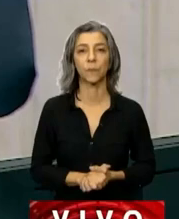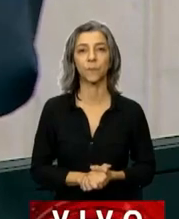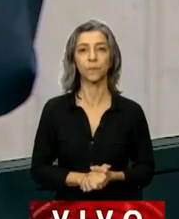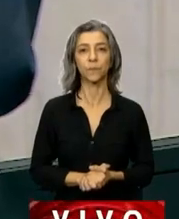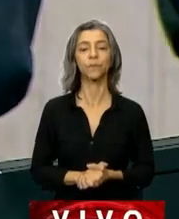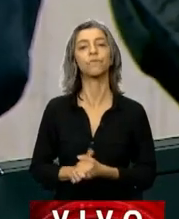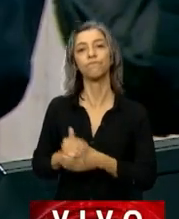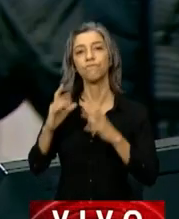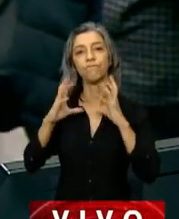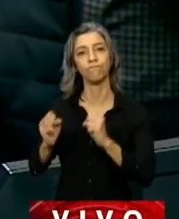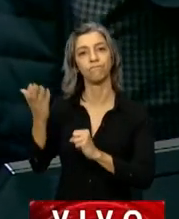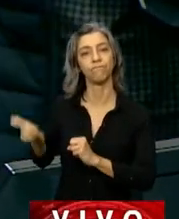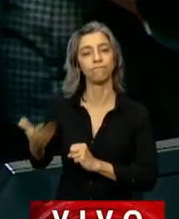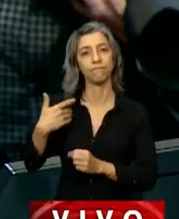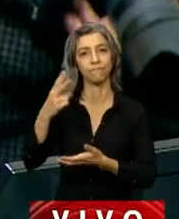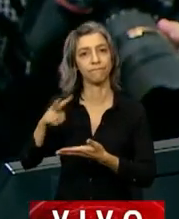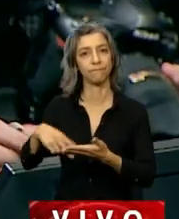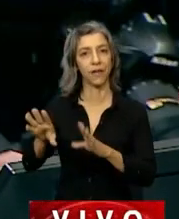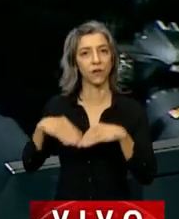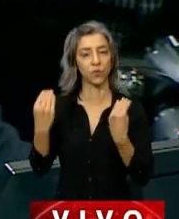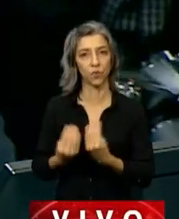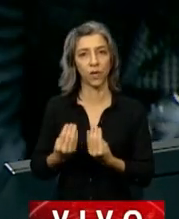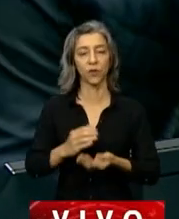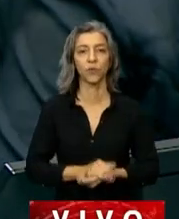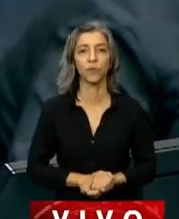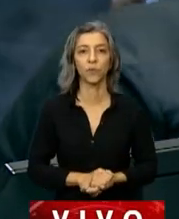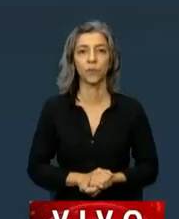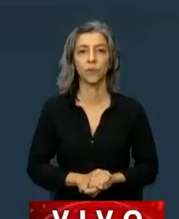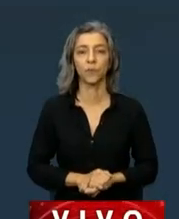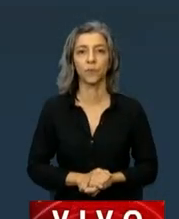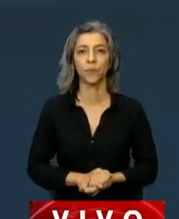Por secretaría se dará lectura del resultado.